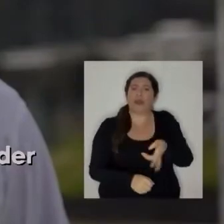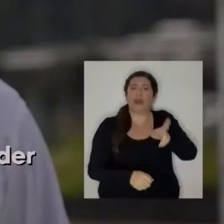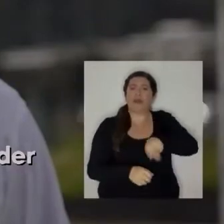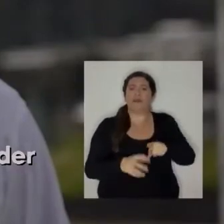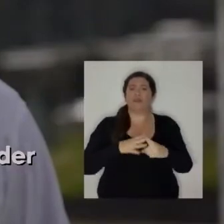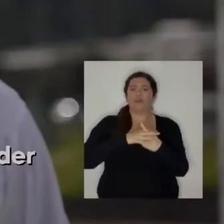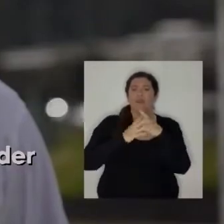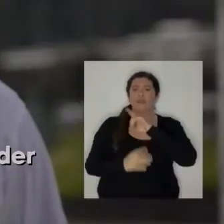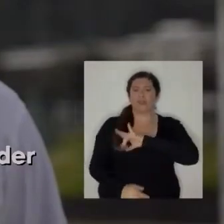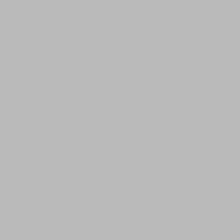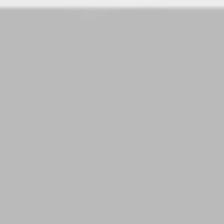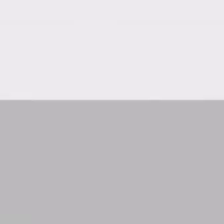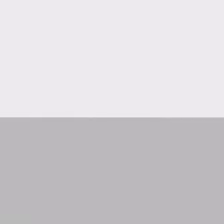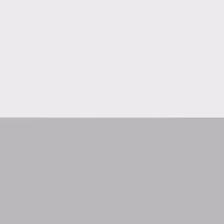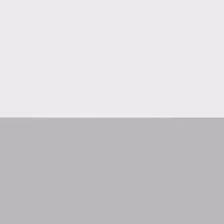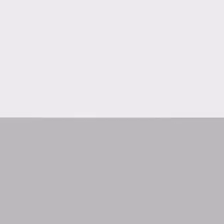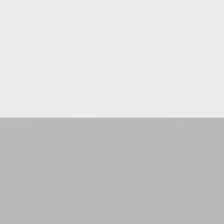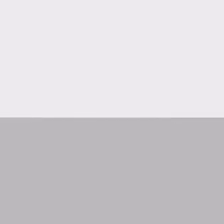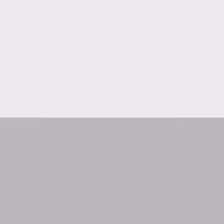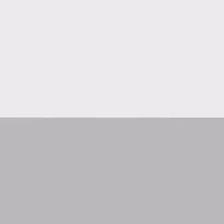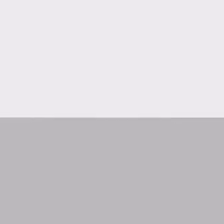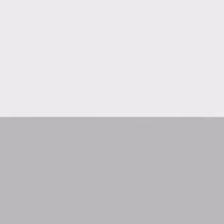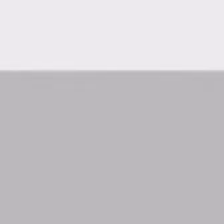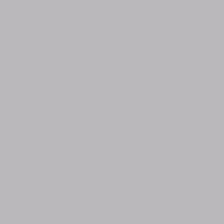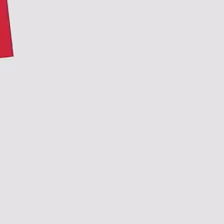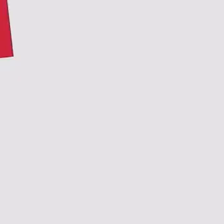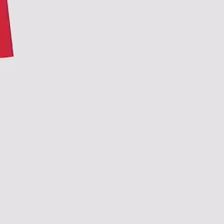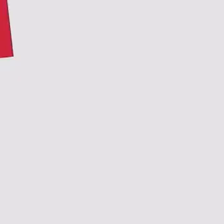para refundar Chile.